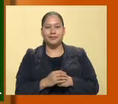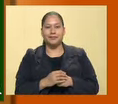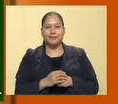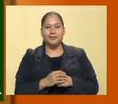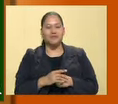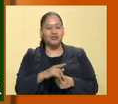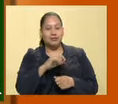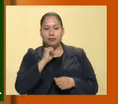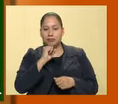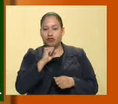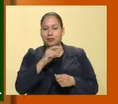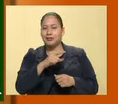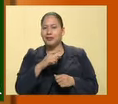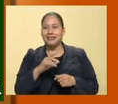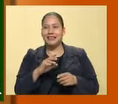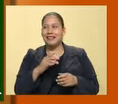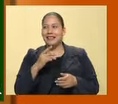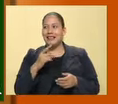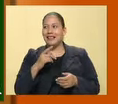Potente.